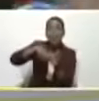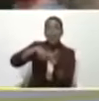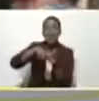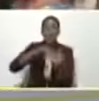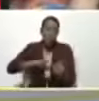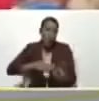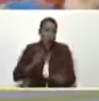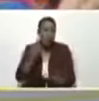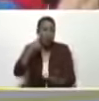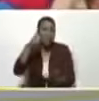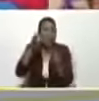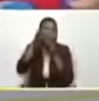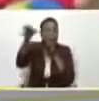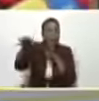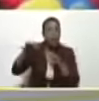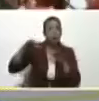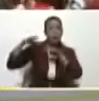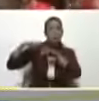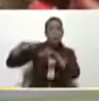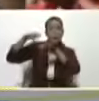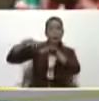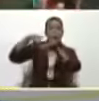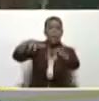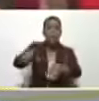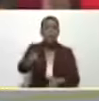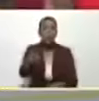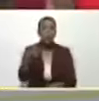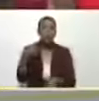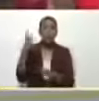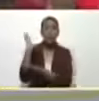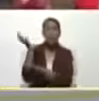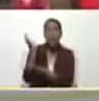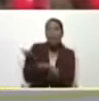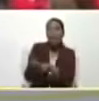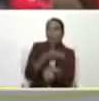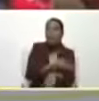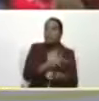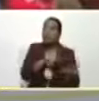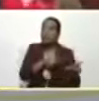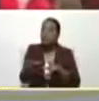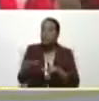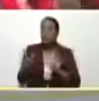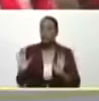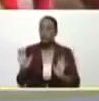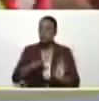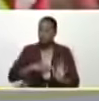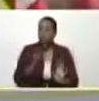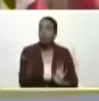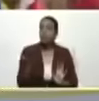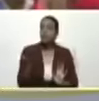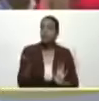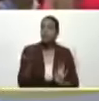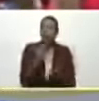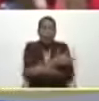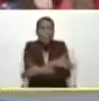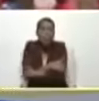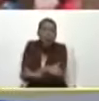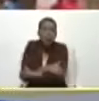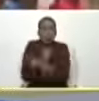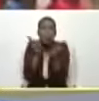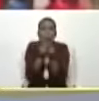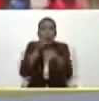quería yo los vi marchando y teníamos esta asamblea lista yo dije yo quiero aunque sea abrazarlos un